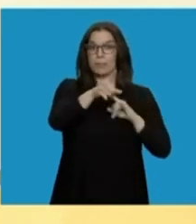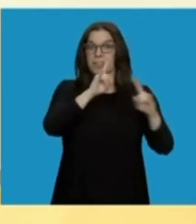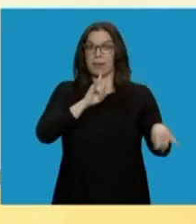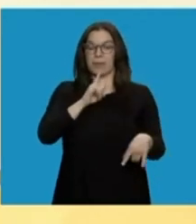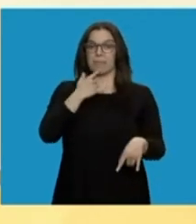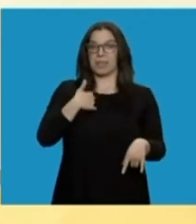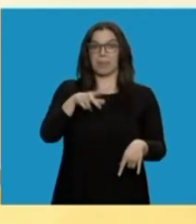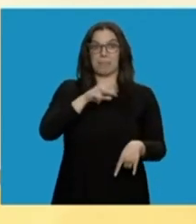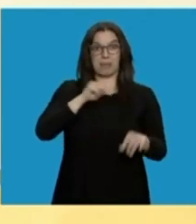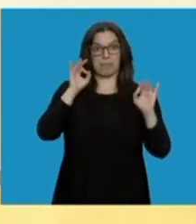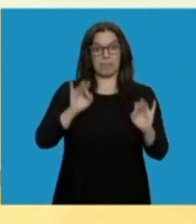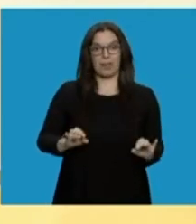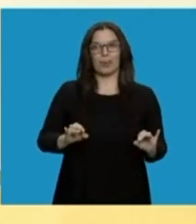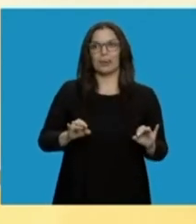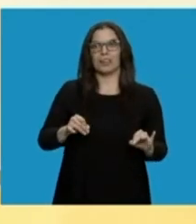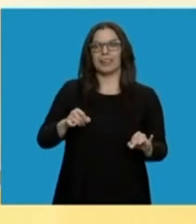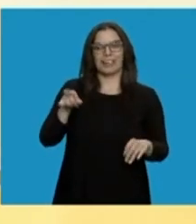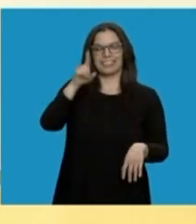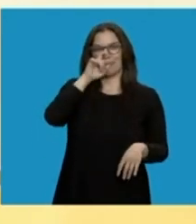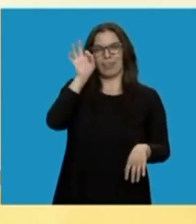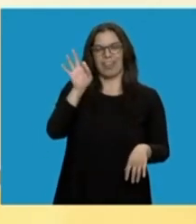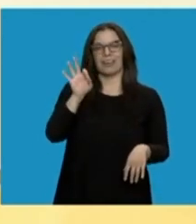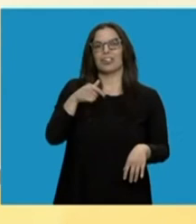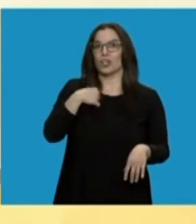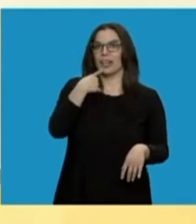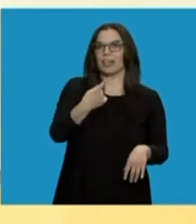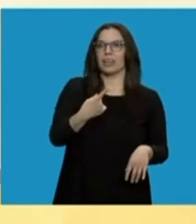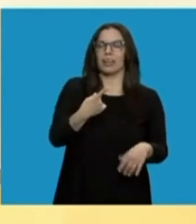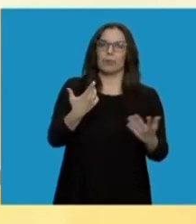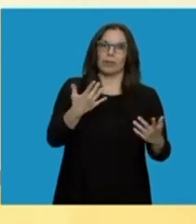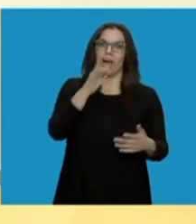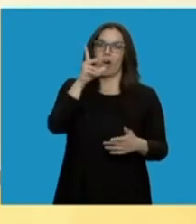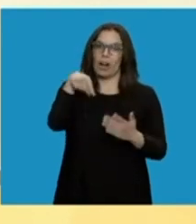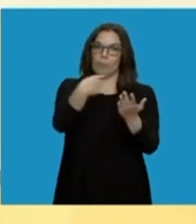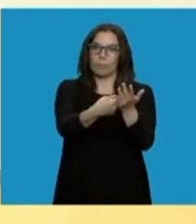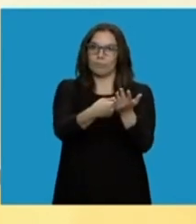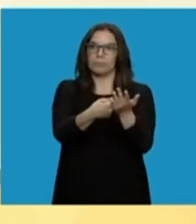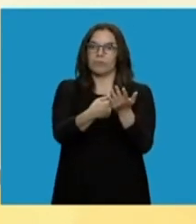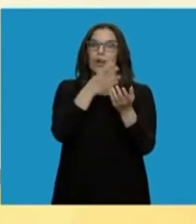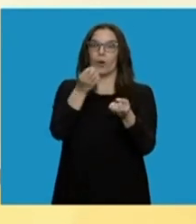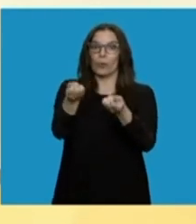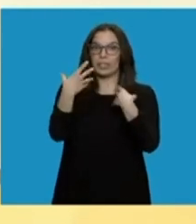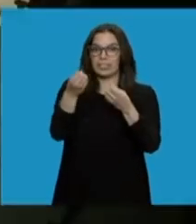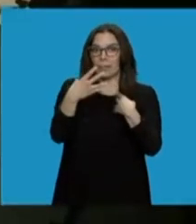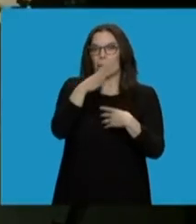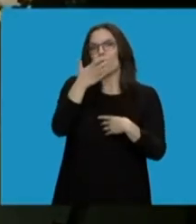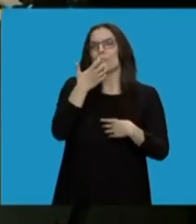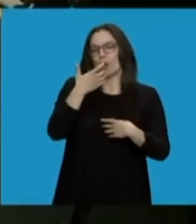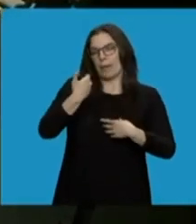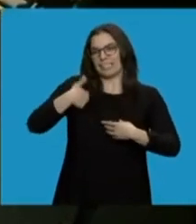sabe, lo recuerda, que le dije, bueno, ahora cuéntame para qué me llamas, porque ya la broma ya la ha